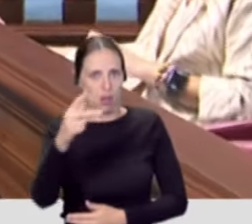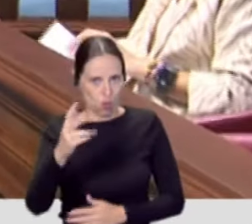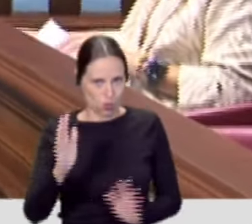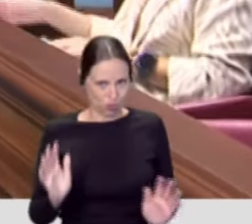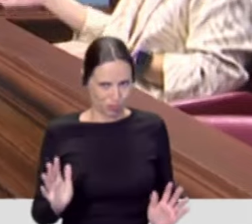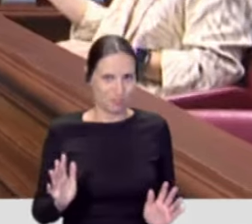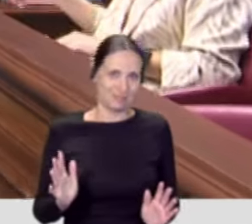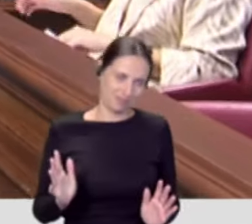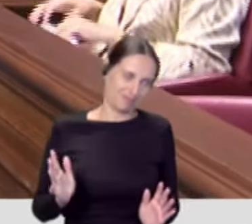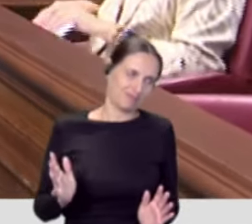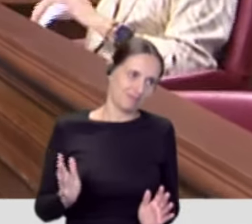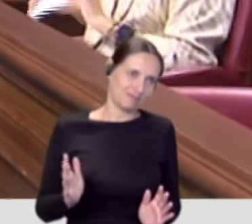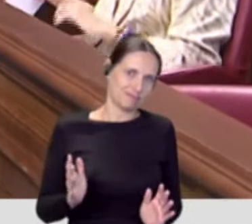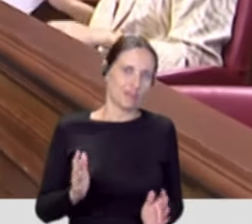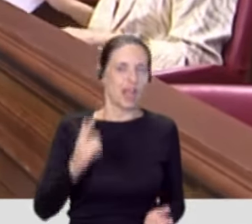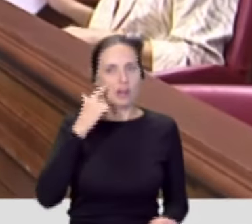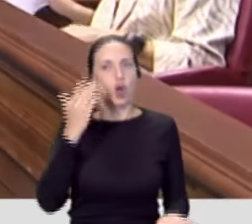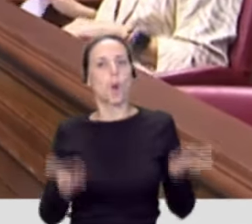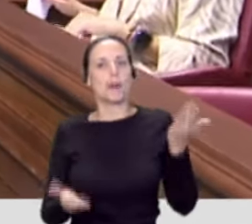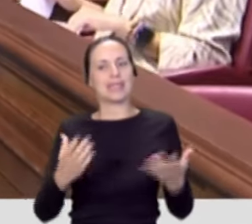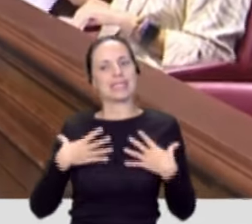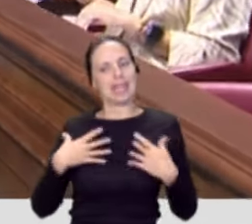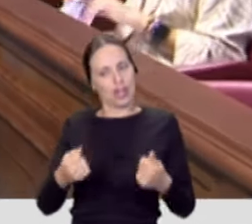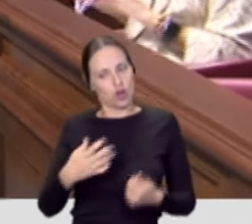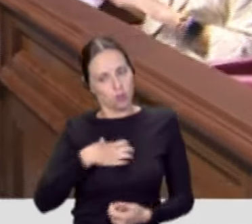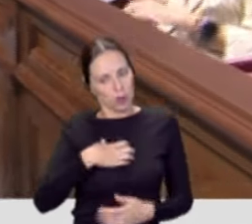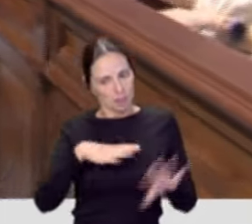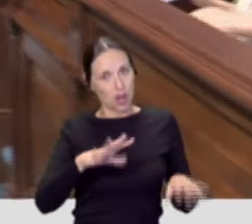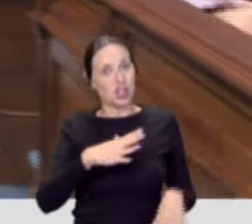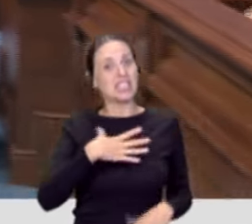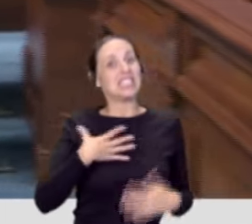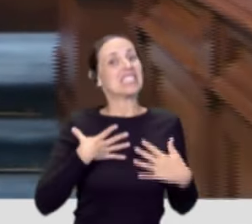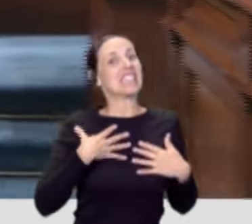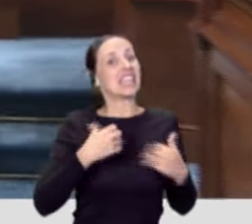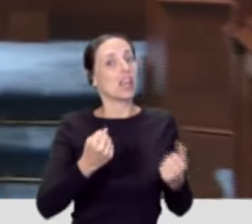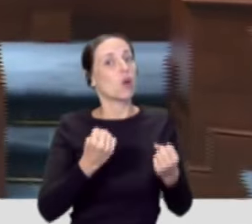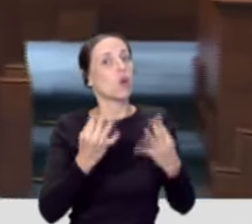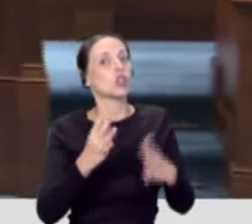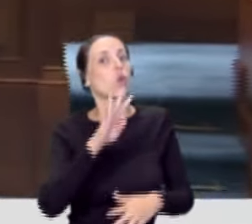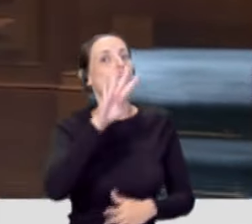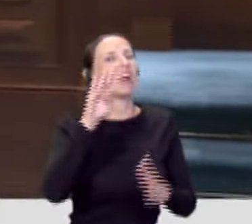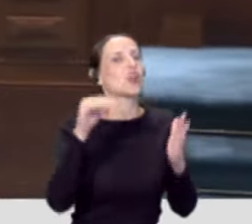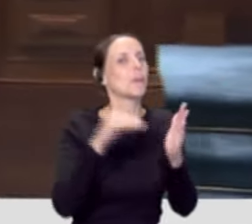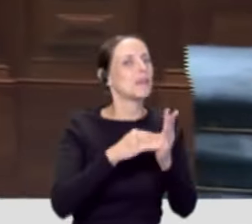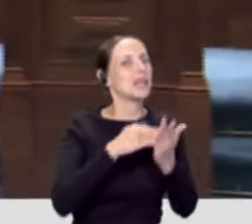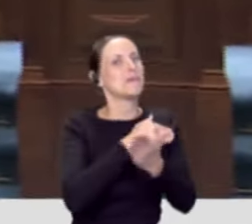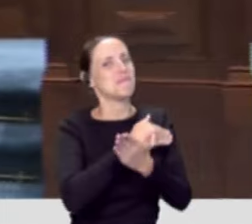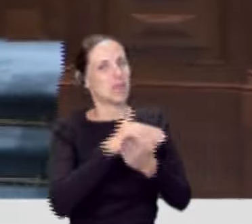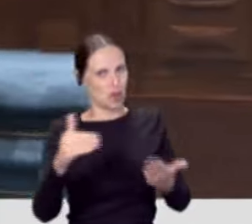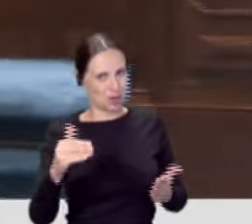puede poner con el de sanidad, pero un poco para que se entienda, el de sanidad son 4.000 millones. Entonces, lógicamente ahí hay